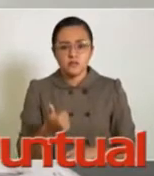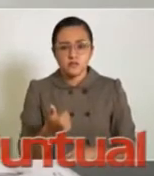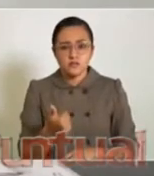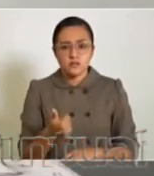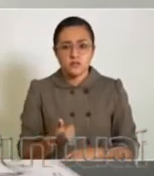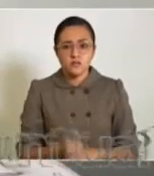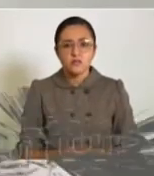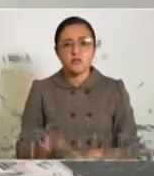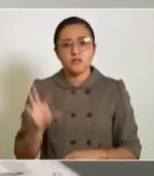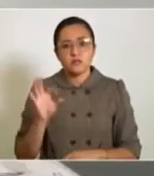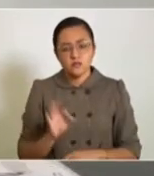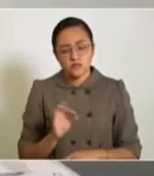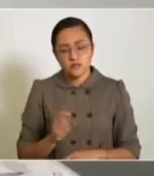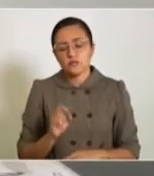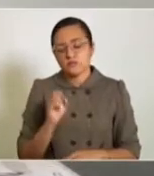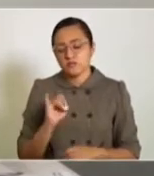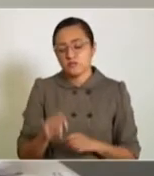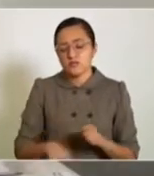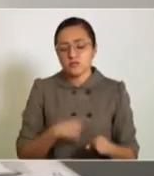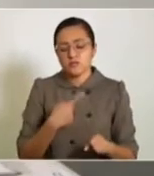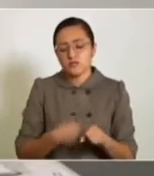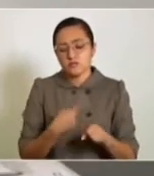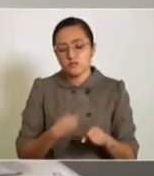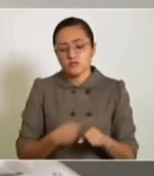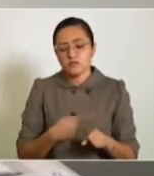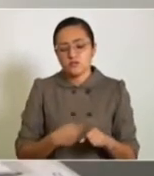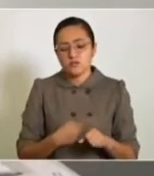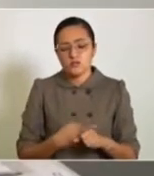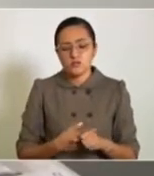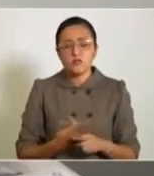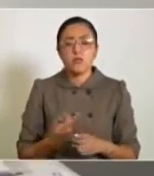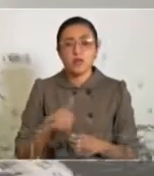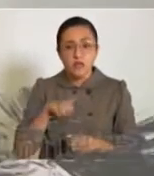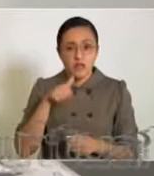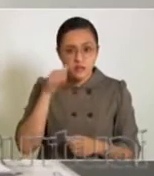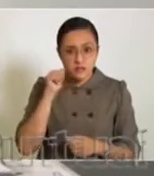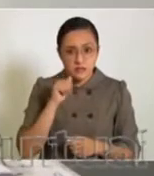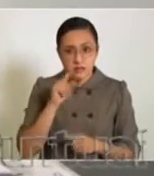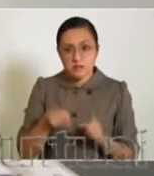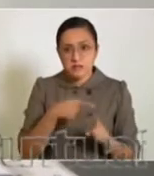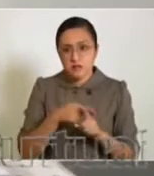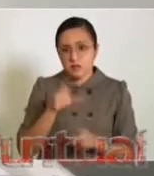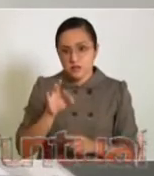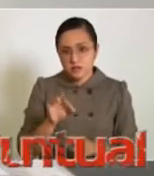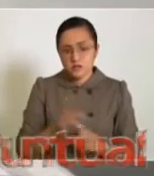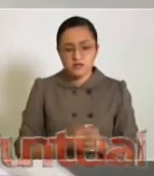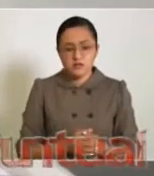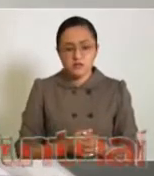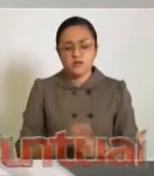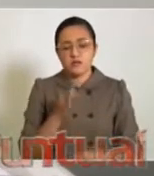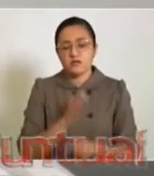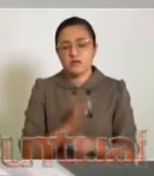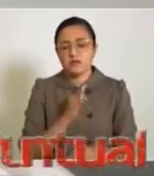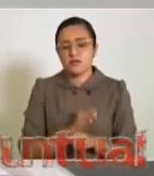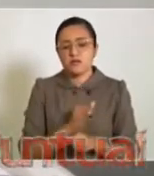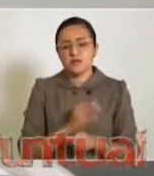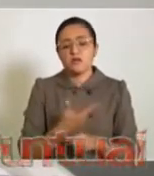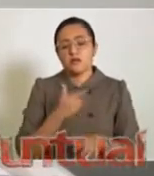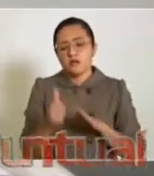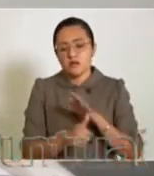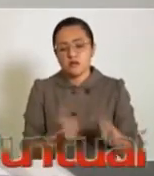38.686, 40 positivos más en comparación al día de ayer. Tenemos casos activos, incluyendo